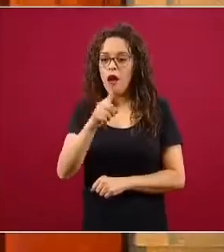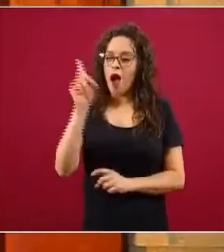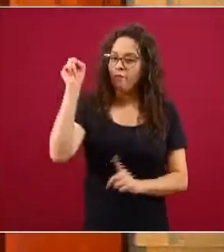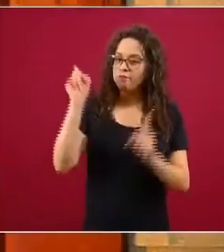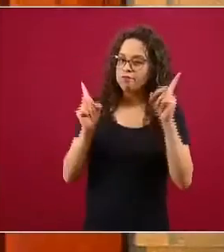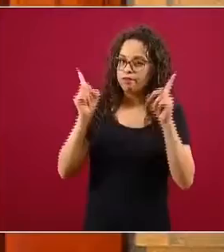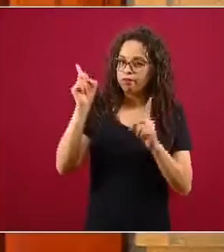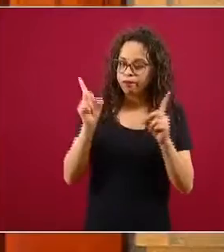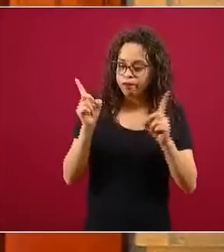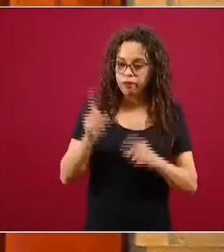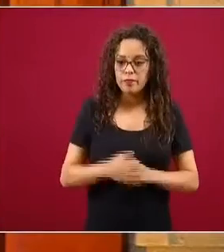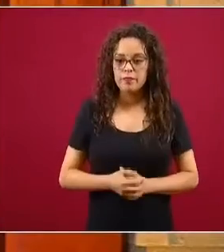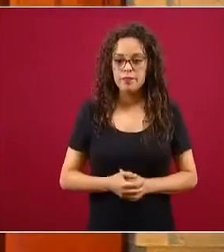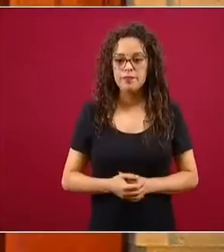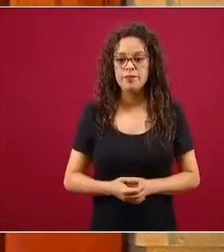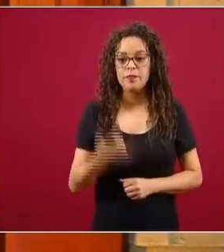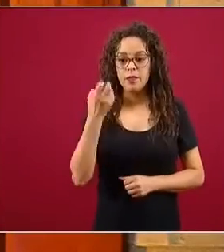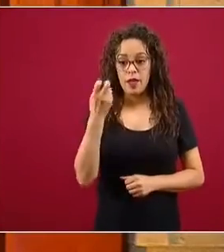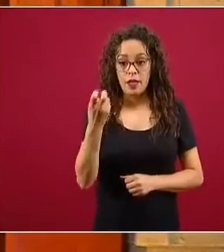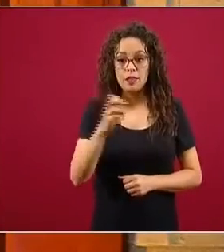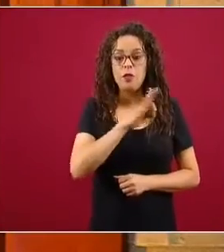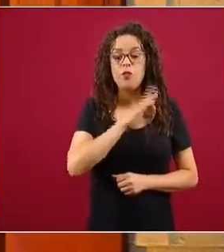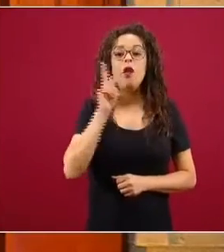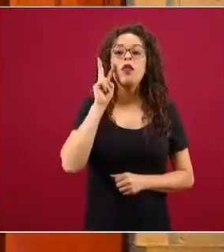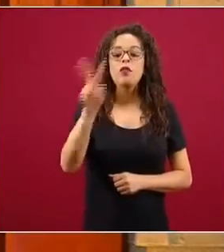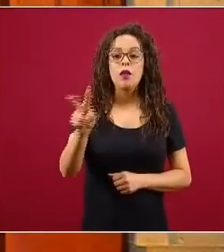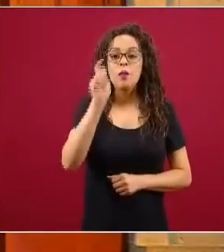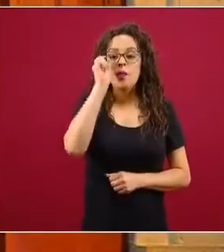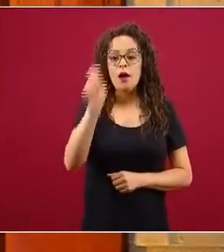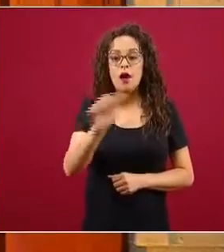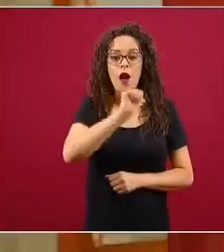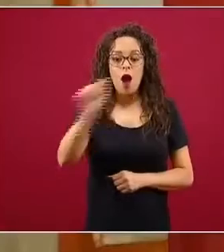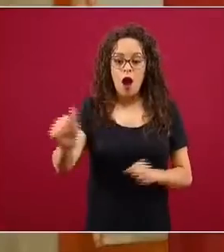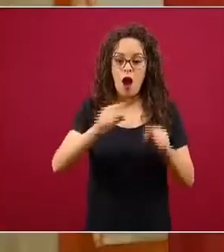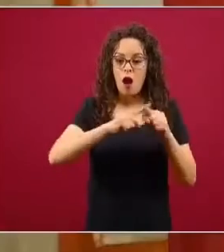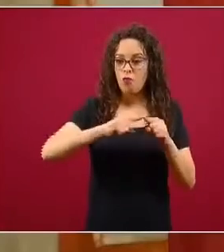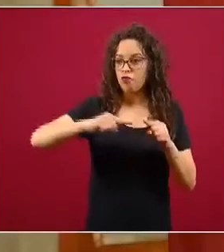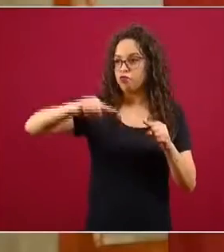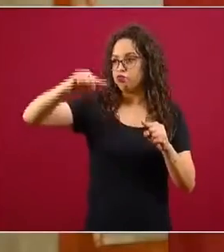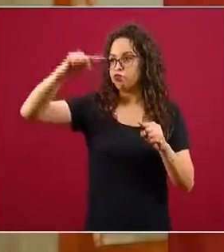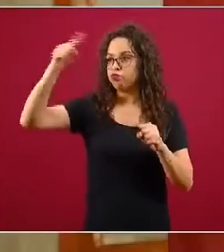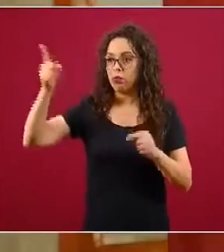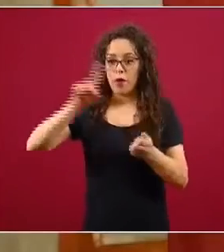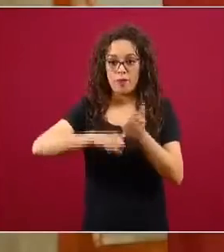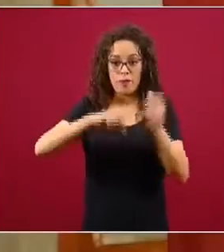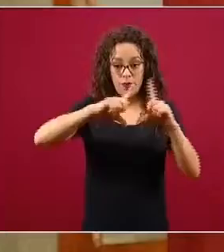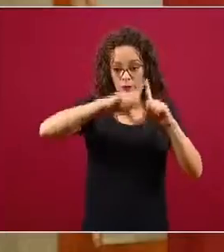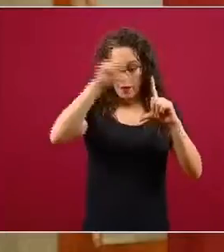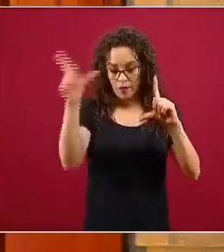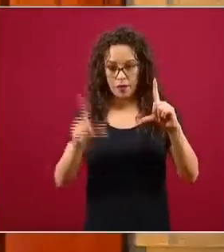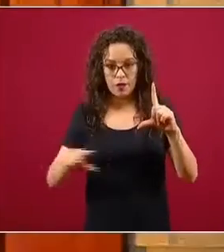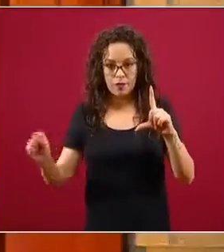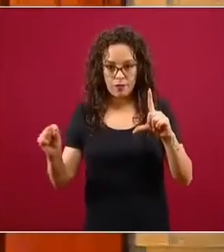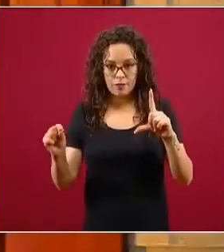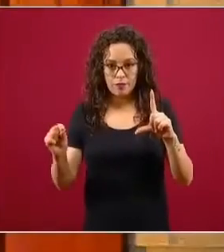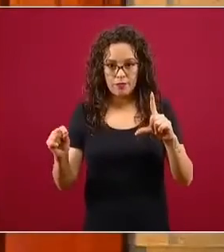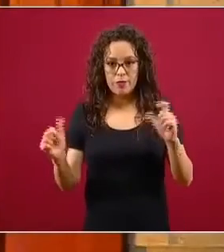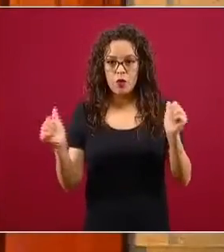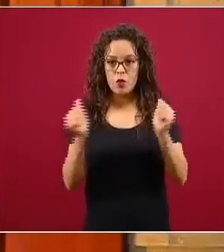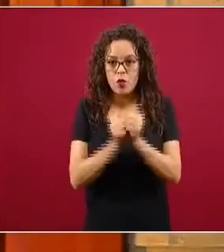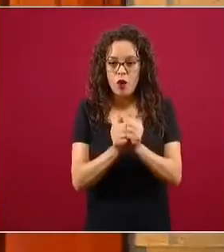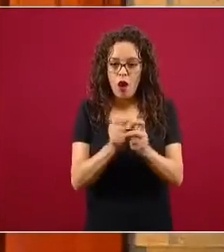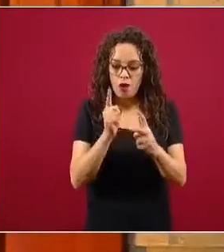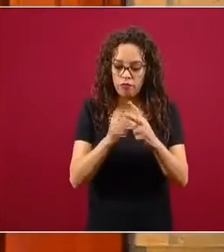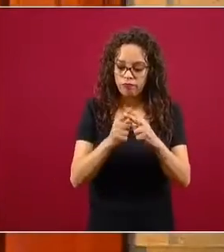ver mucho mejor cómo se ha estado comportando la curva epidémica nacional de casos ahora estimados. Continuamos